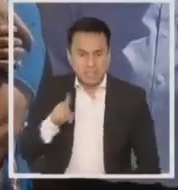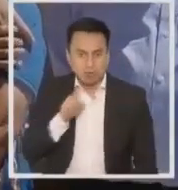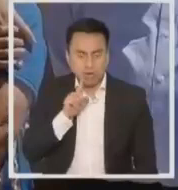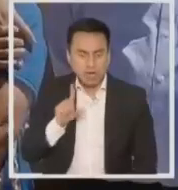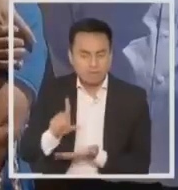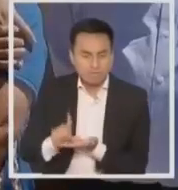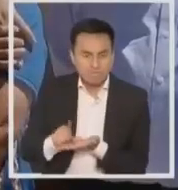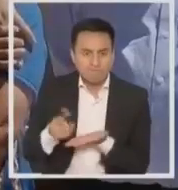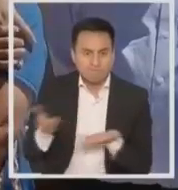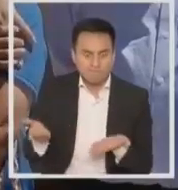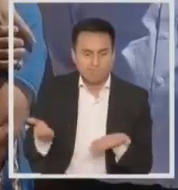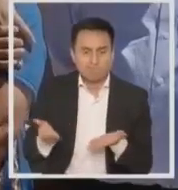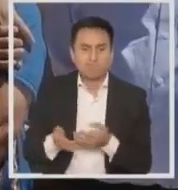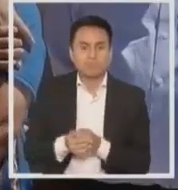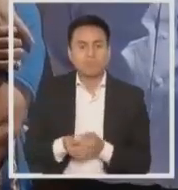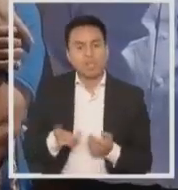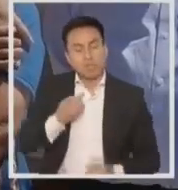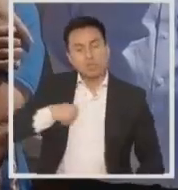Y